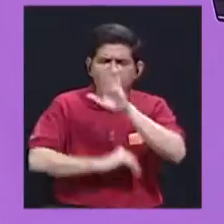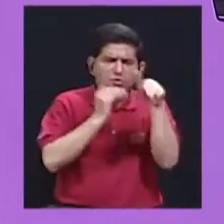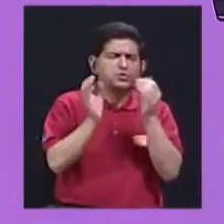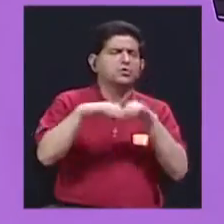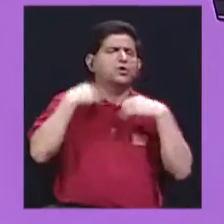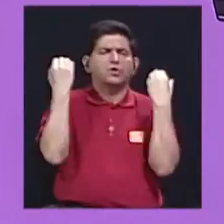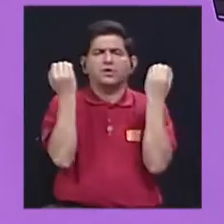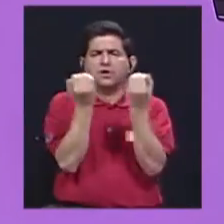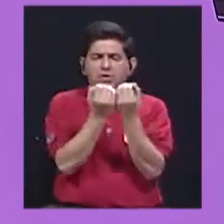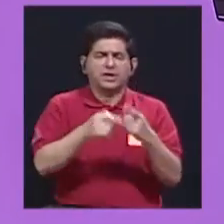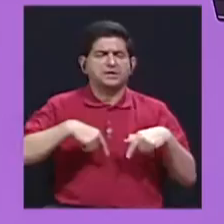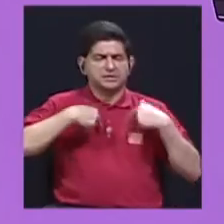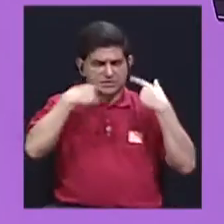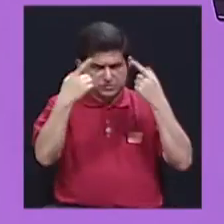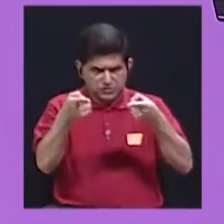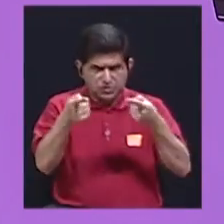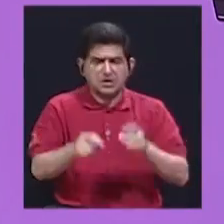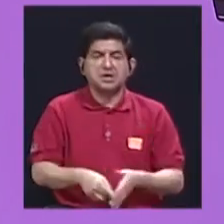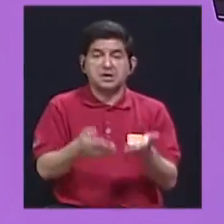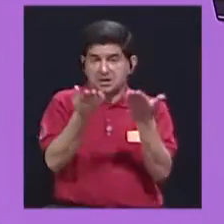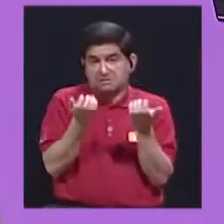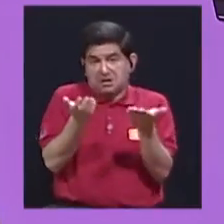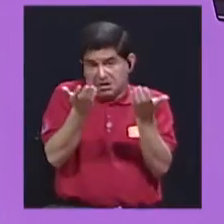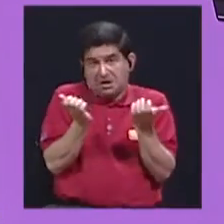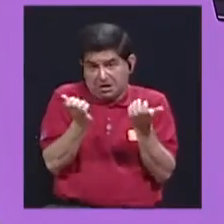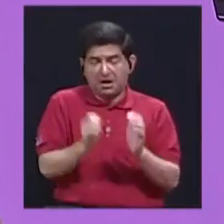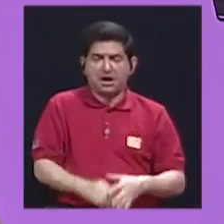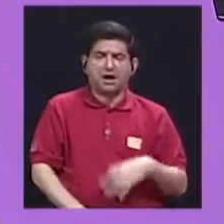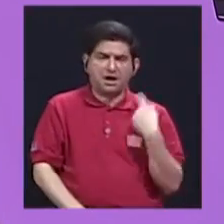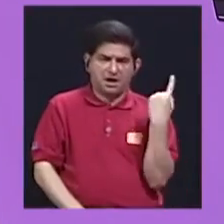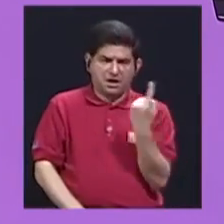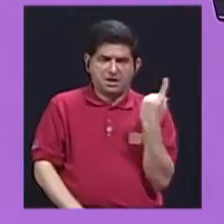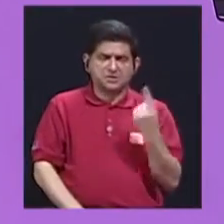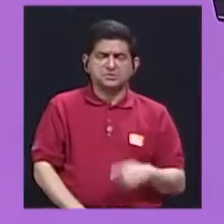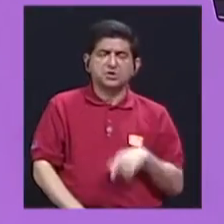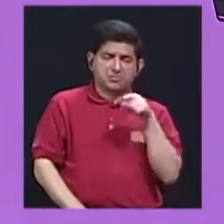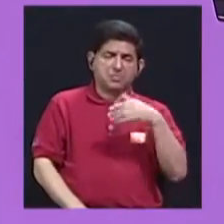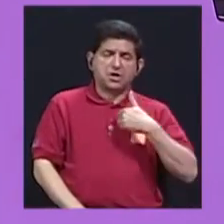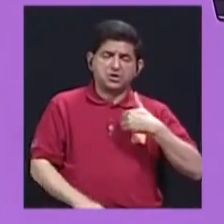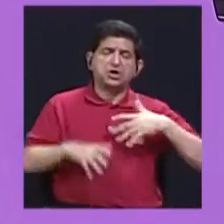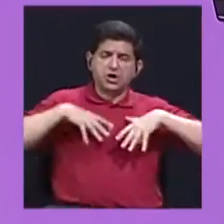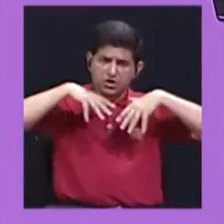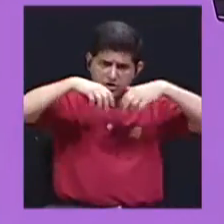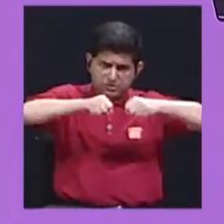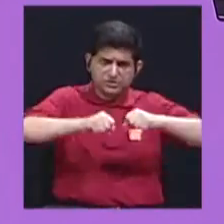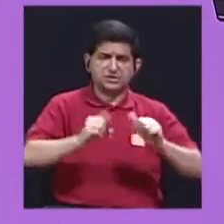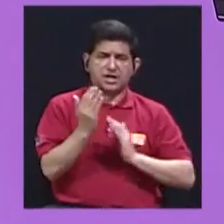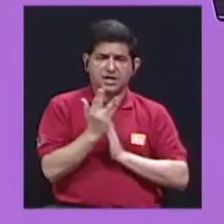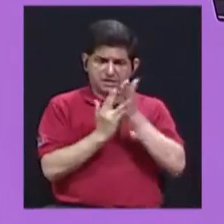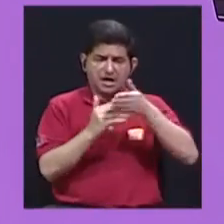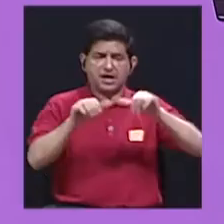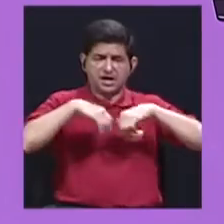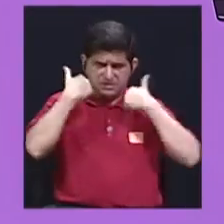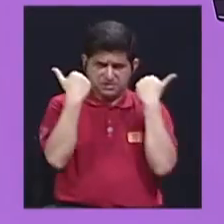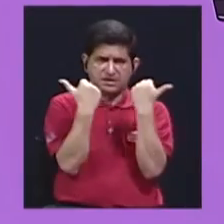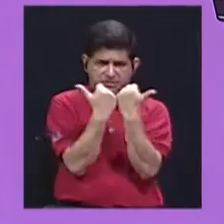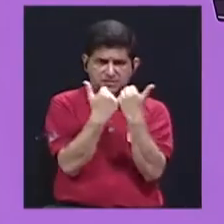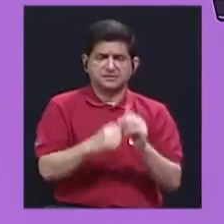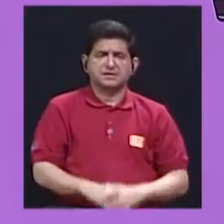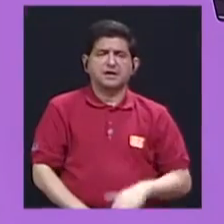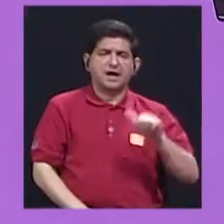organizaciones vamos las que quieran es verdad porque siempre nosotros los citamos por medio de dianas hoy se hace